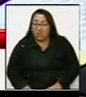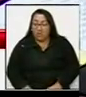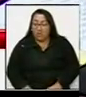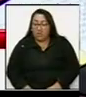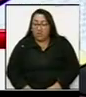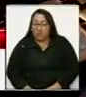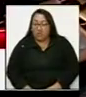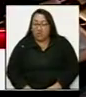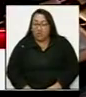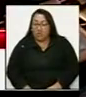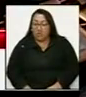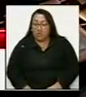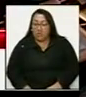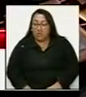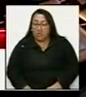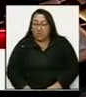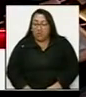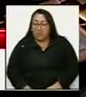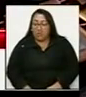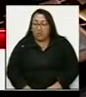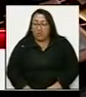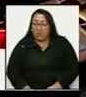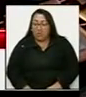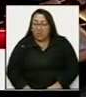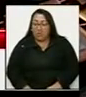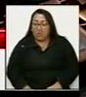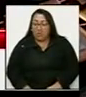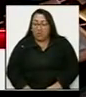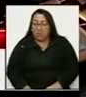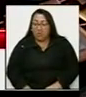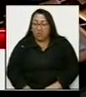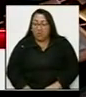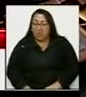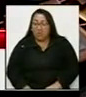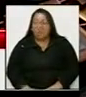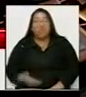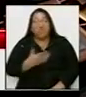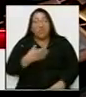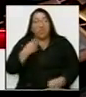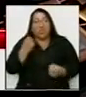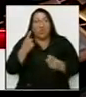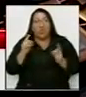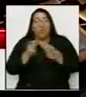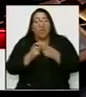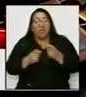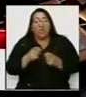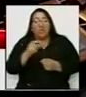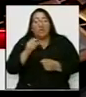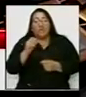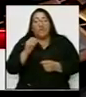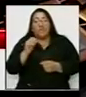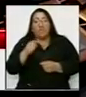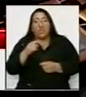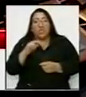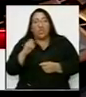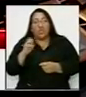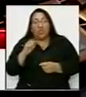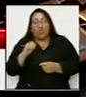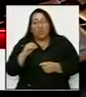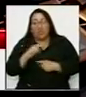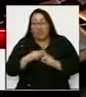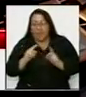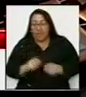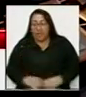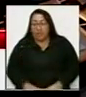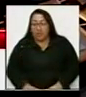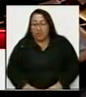Gracias, Presidenta. Presidenta, entendemos la preocupación que pueda tener el congresista Gino Costa. Sin